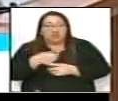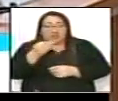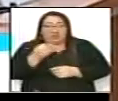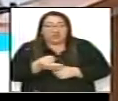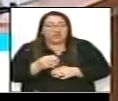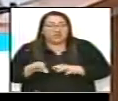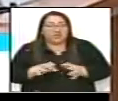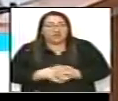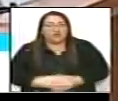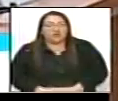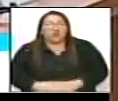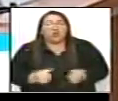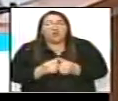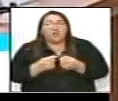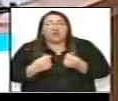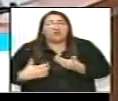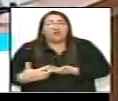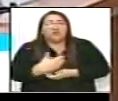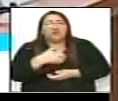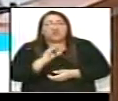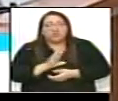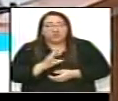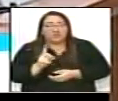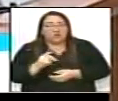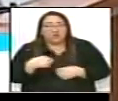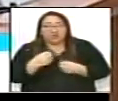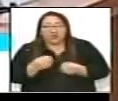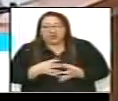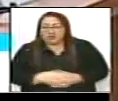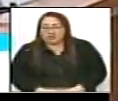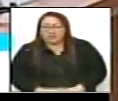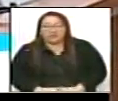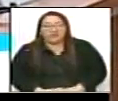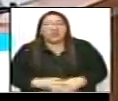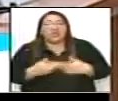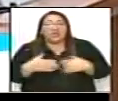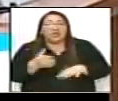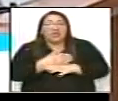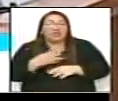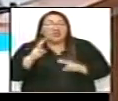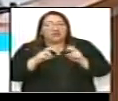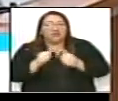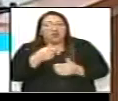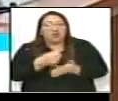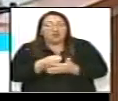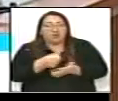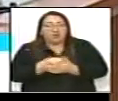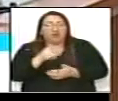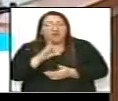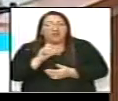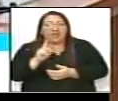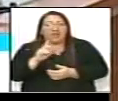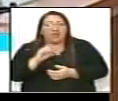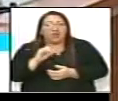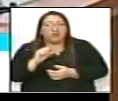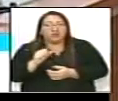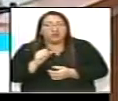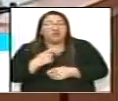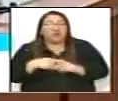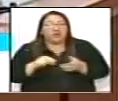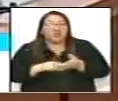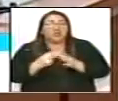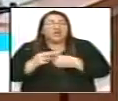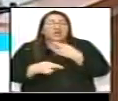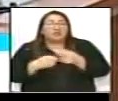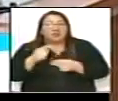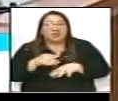se han realizado con recursos ordinarios, que no debió de ser. Se debió de realizar los pagos por el fideicomiso. Entonces, como vuelvo a